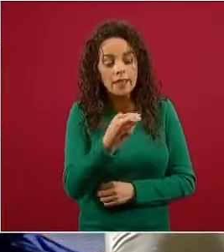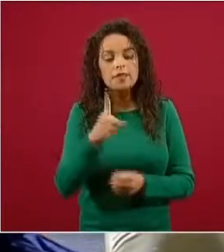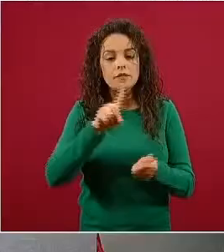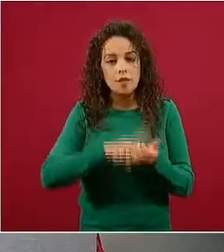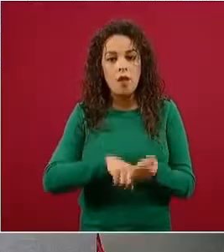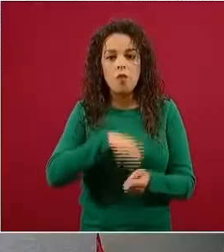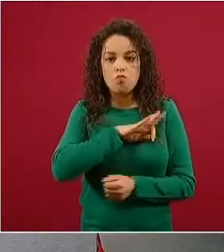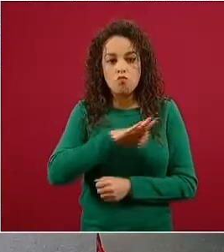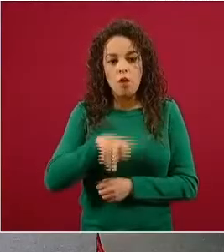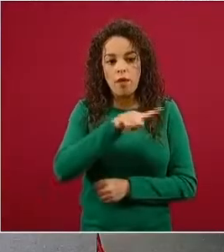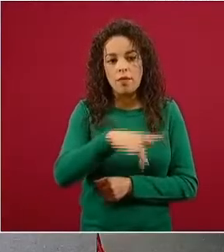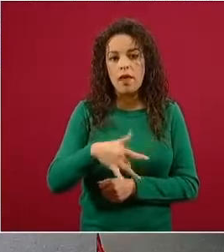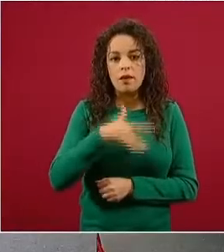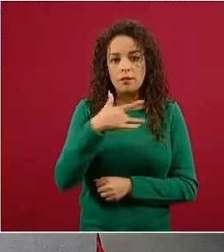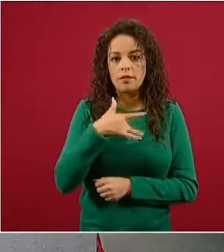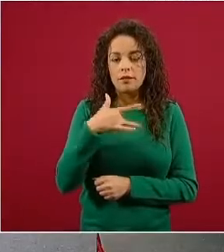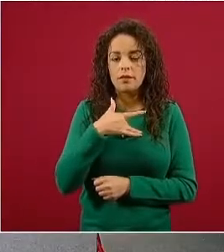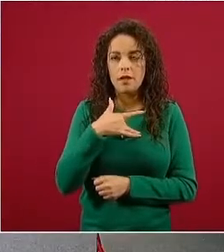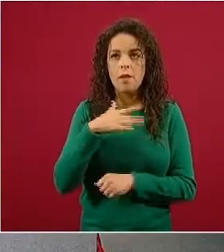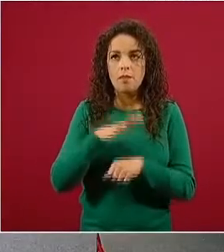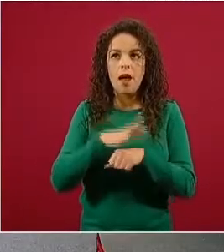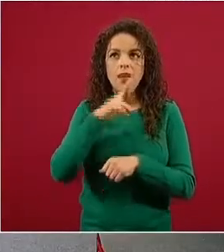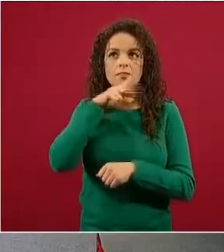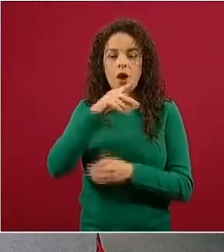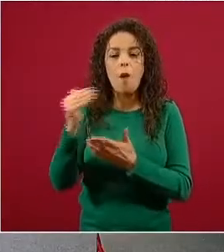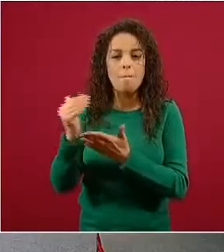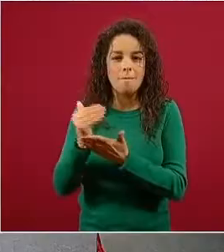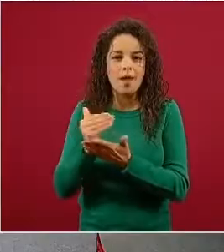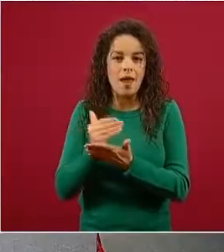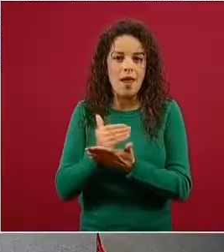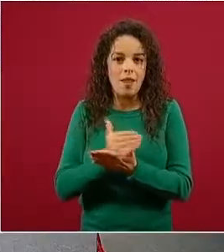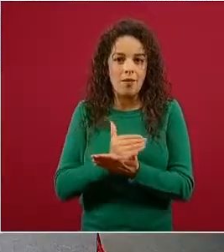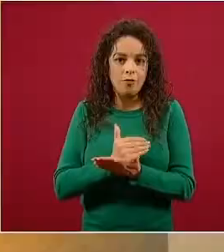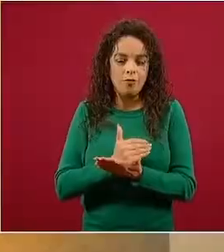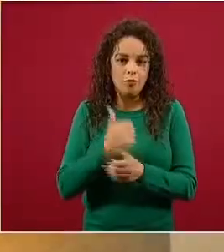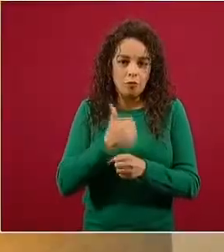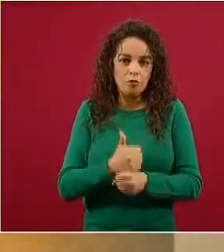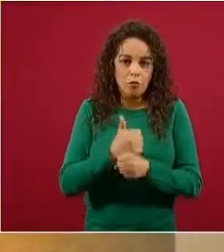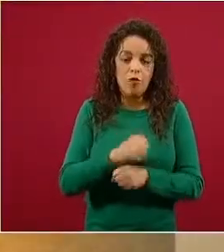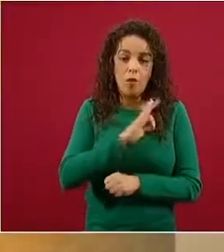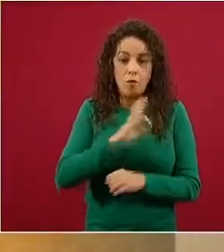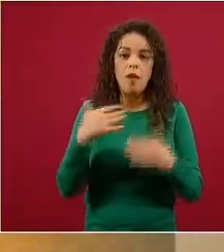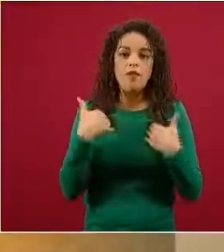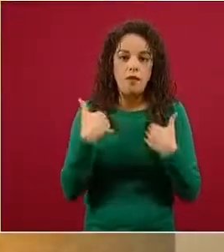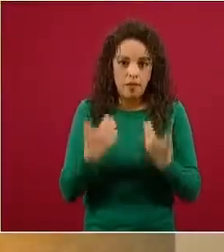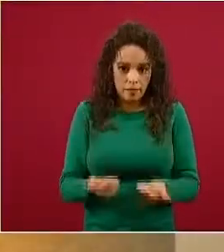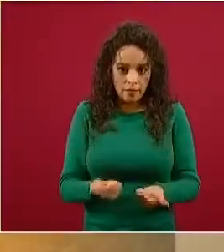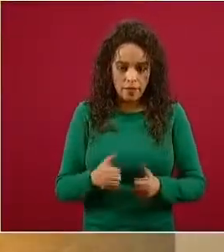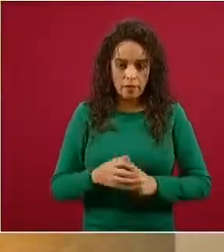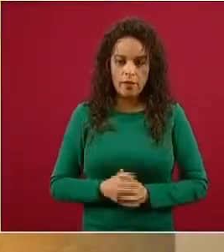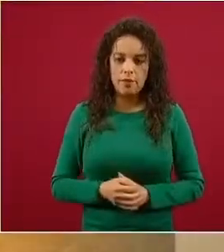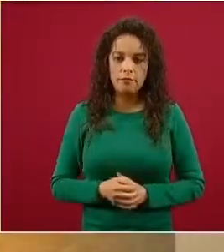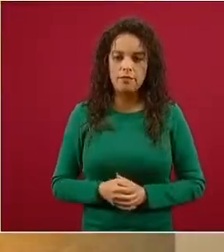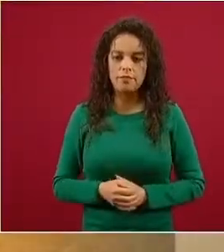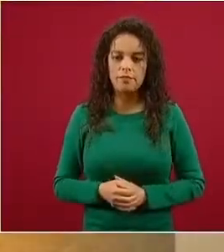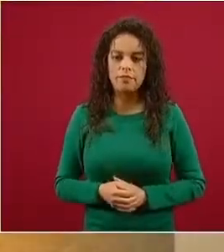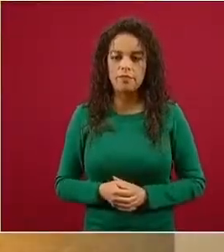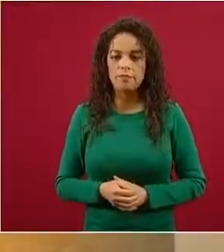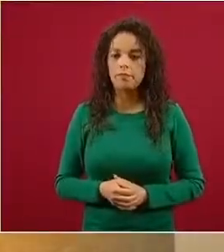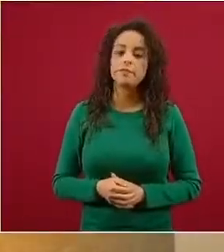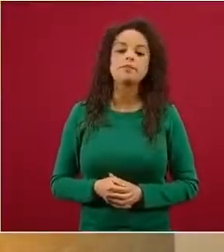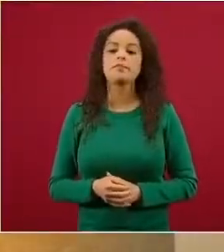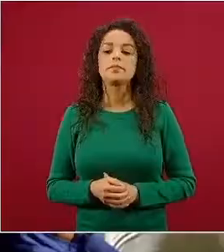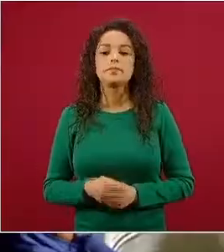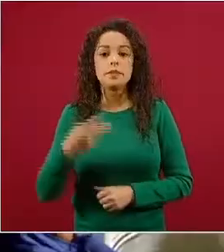también hay que acompañarles, y generalmente van a tener una expresión emocional más intensa, tienden a la